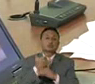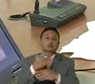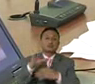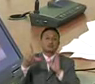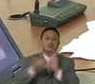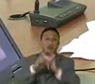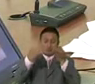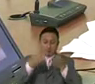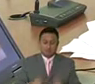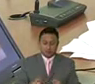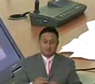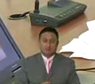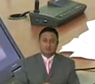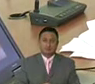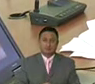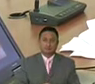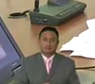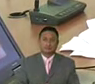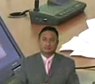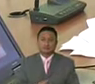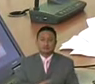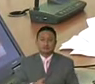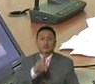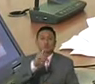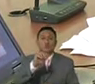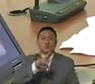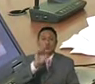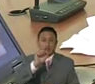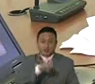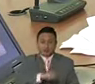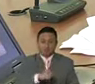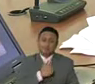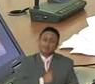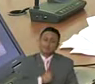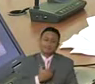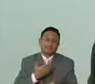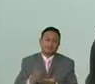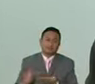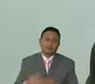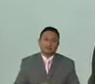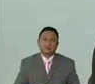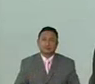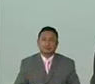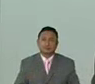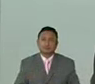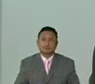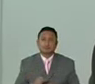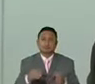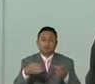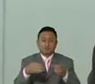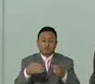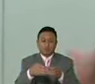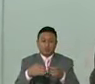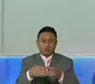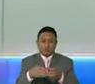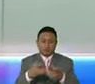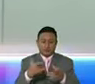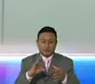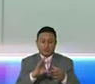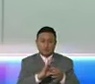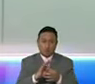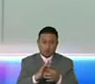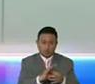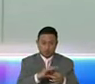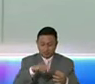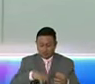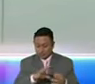legalmente establecidas, lo que dejaría fuera a la UNE, según lo declarado por Espinosa. La comisión, o sea, la relación de la comisión